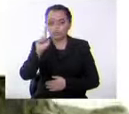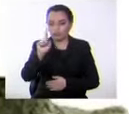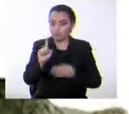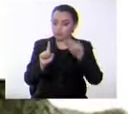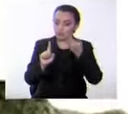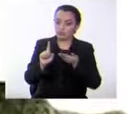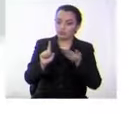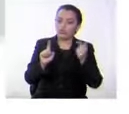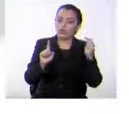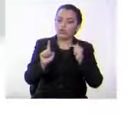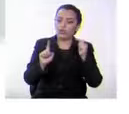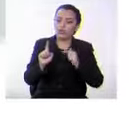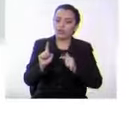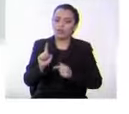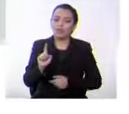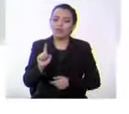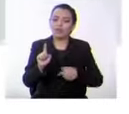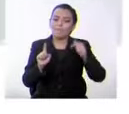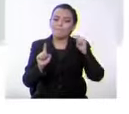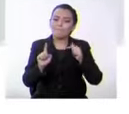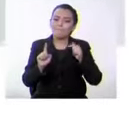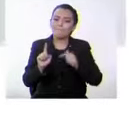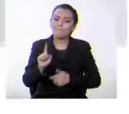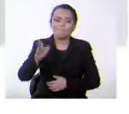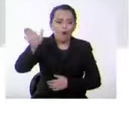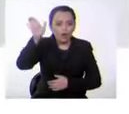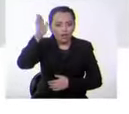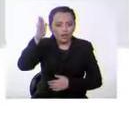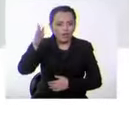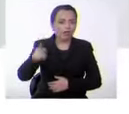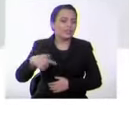¿Qué es esto? Un ser que, él le